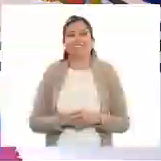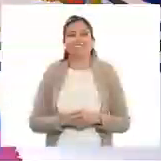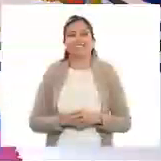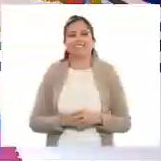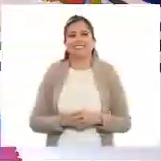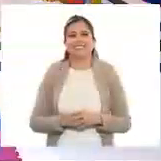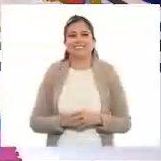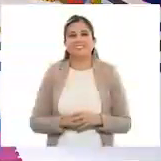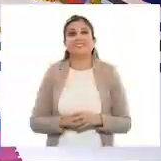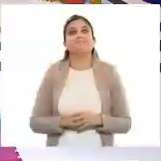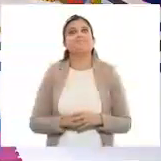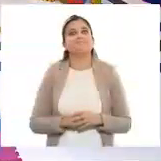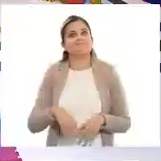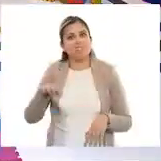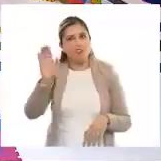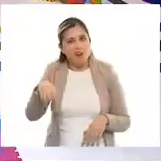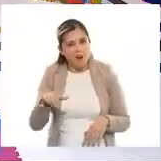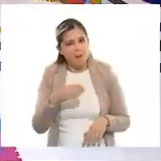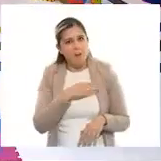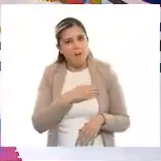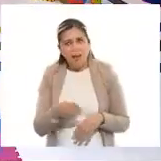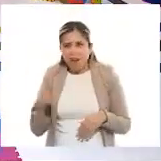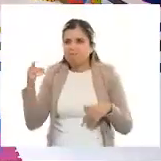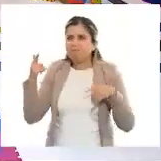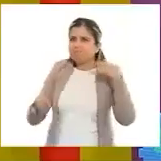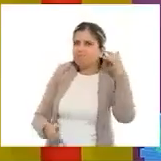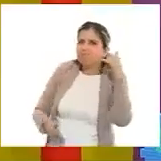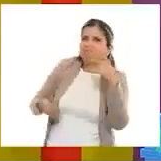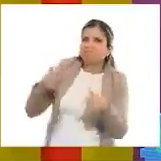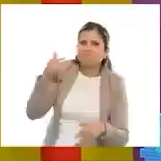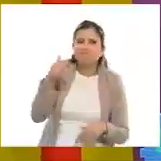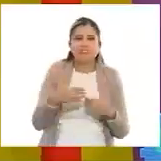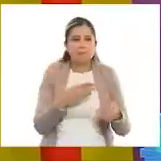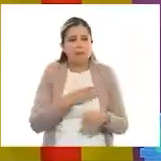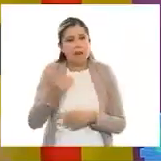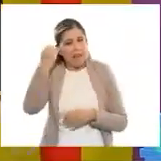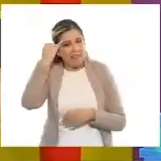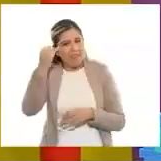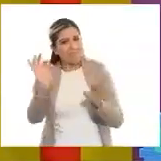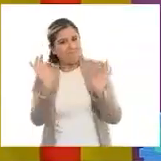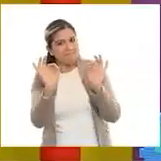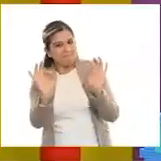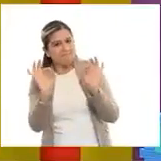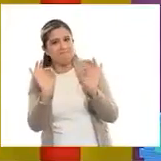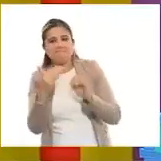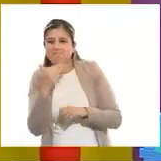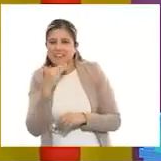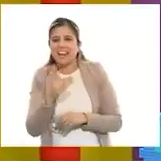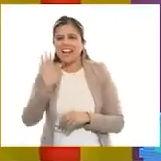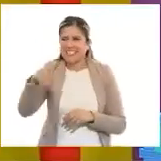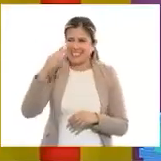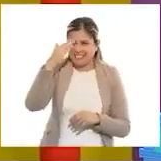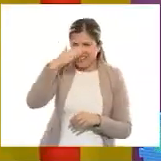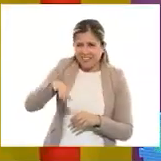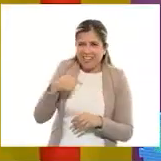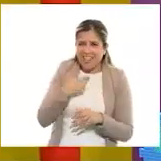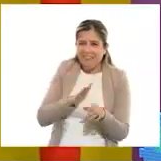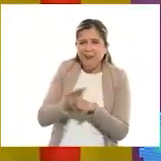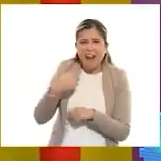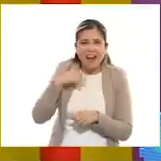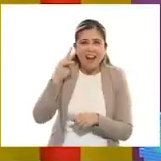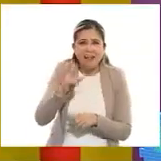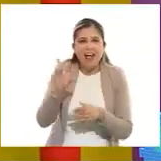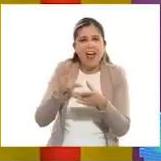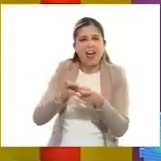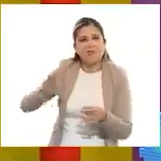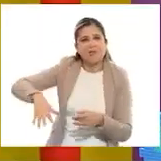Oye, qué buenas ideas nos dio Carola. Sí, excelentes ideas, Carola. ¿Y sabes qué me llamó la atención? Algo que mencionó